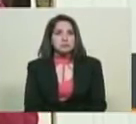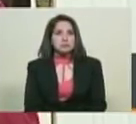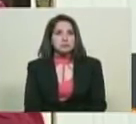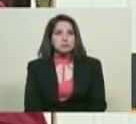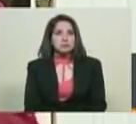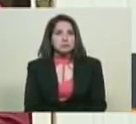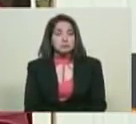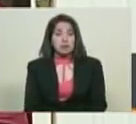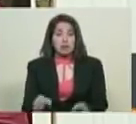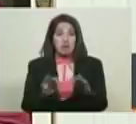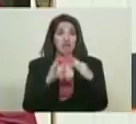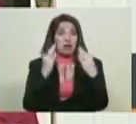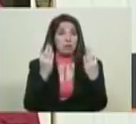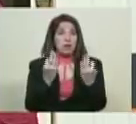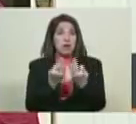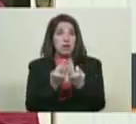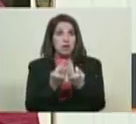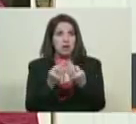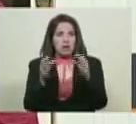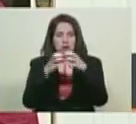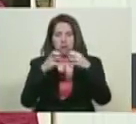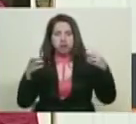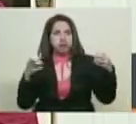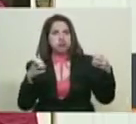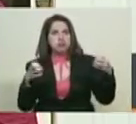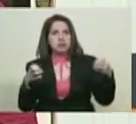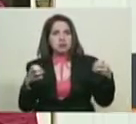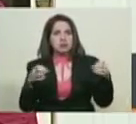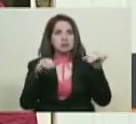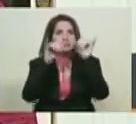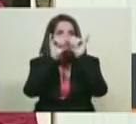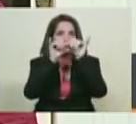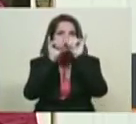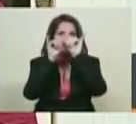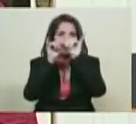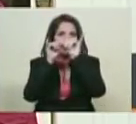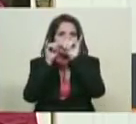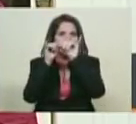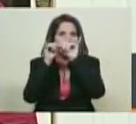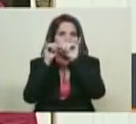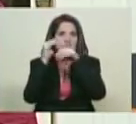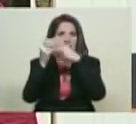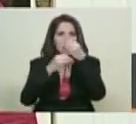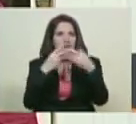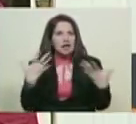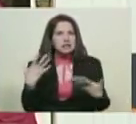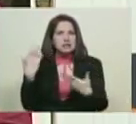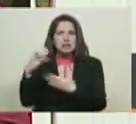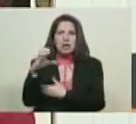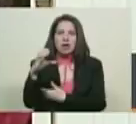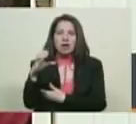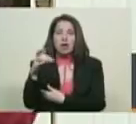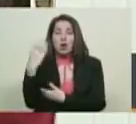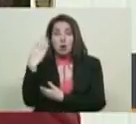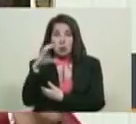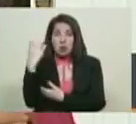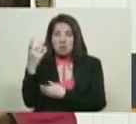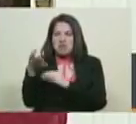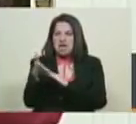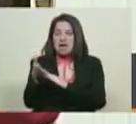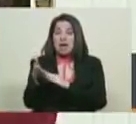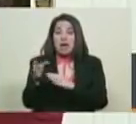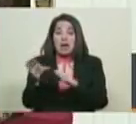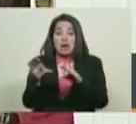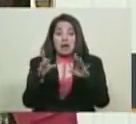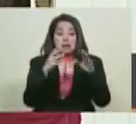Separaban la familia. Lo mismo que hace el imperialismo con los migrantes mexicanos, centroamericanos y colombianos, separar las